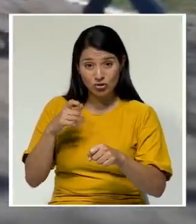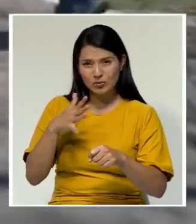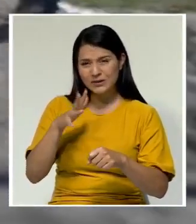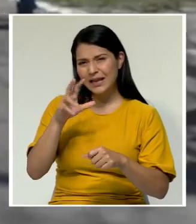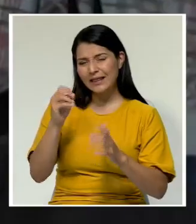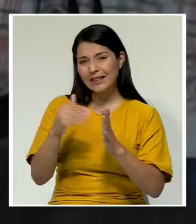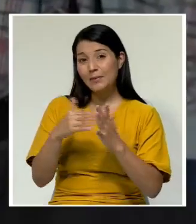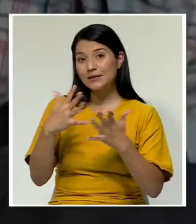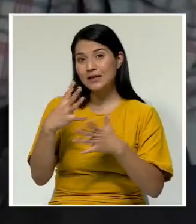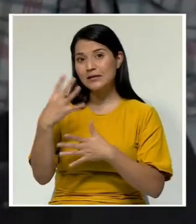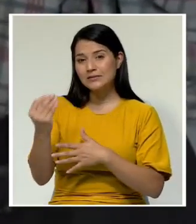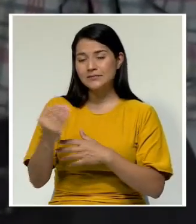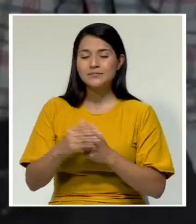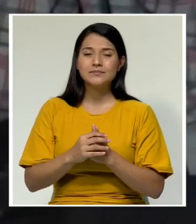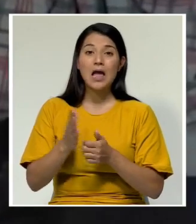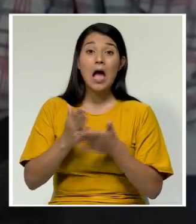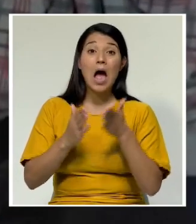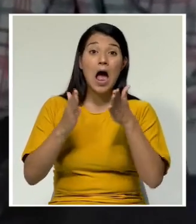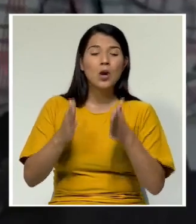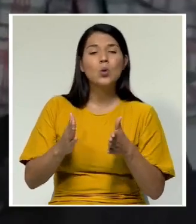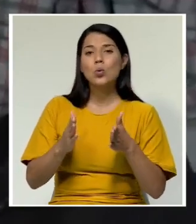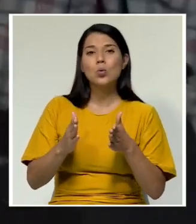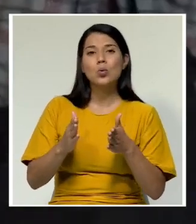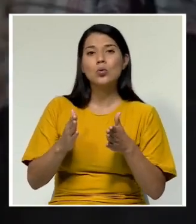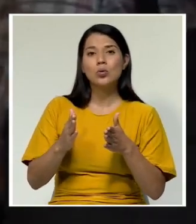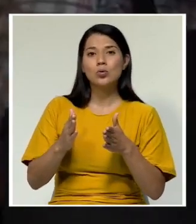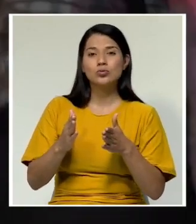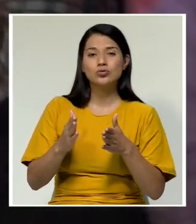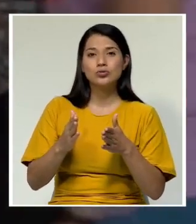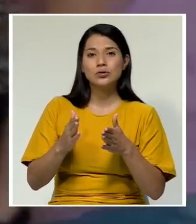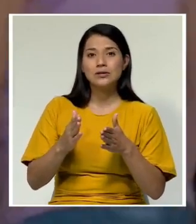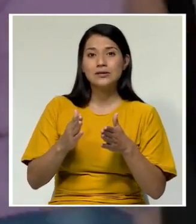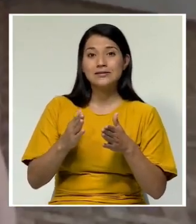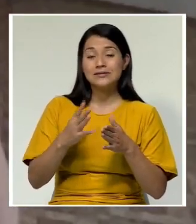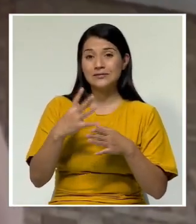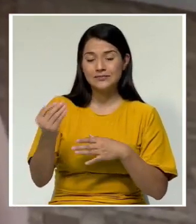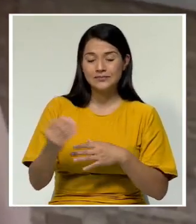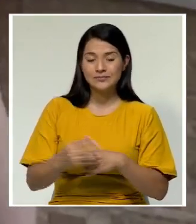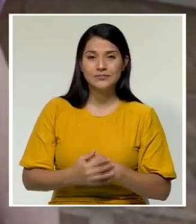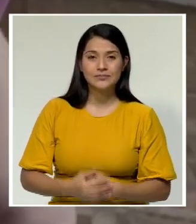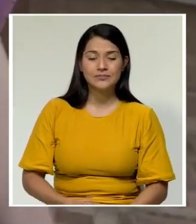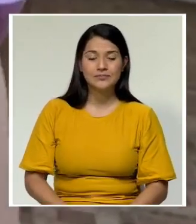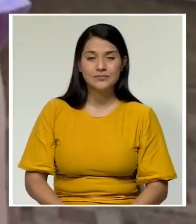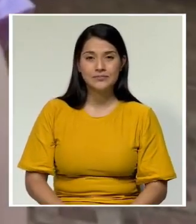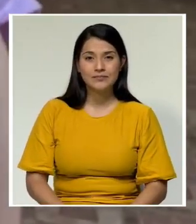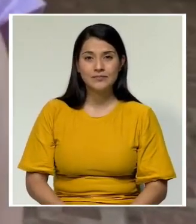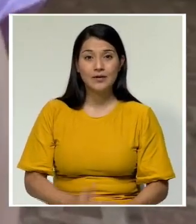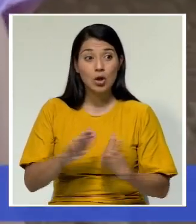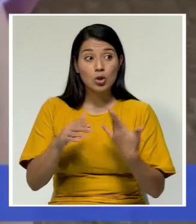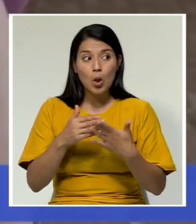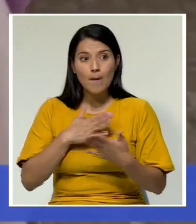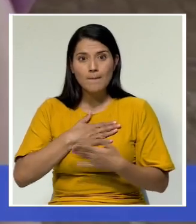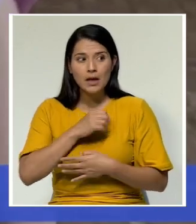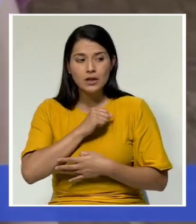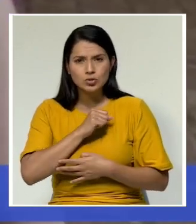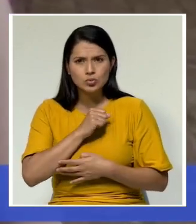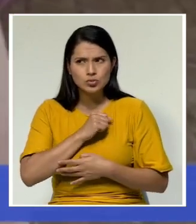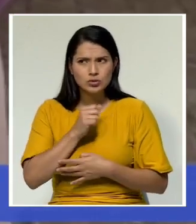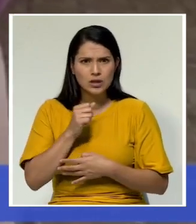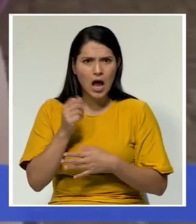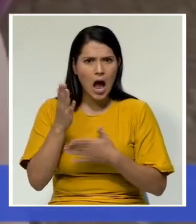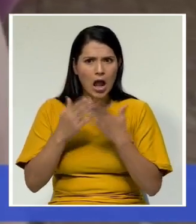Todas las tropas dejaron la ciudad, quedan solo policías para custodiar la ciudad, y ya está. Y si las tropas se hubieran quedado, habría sido